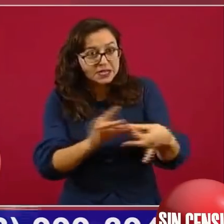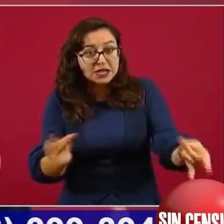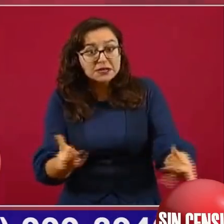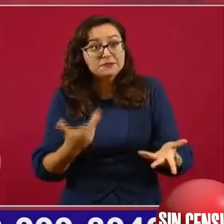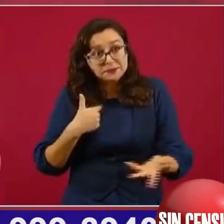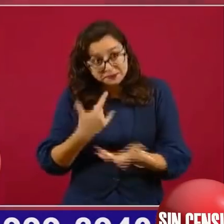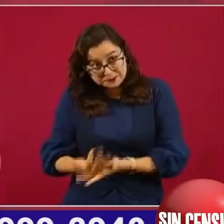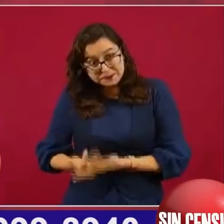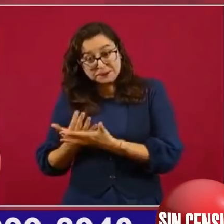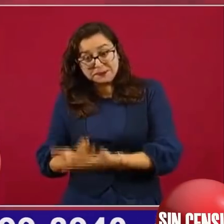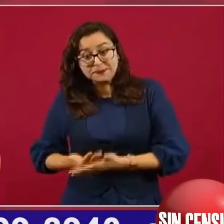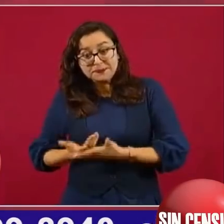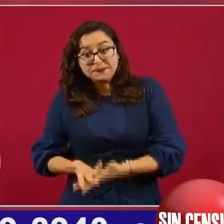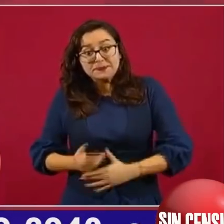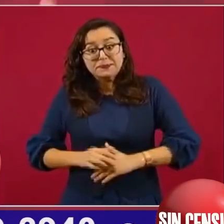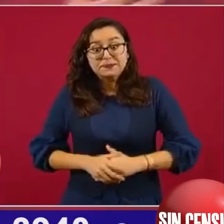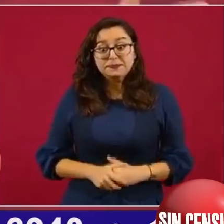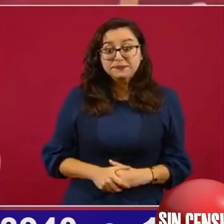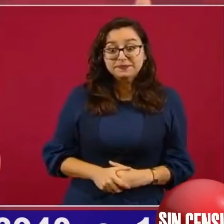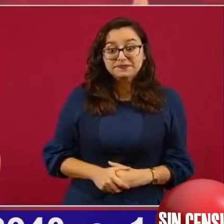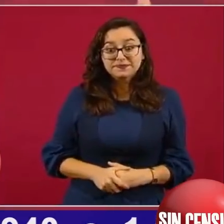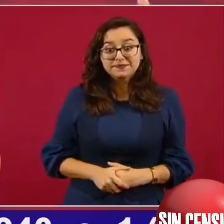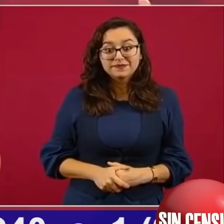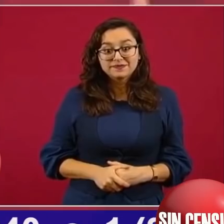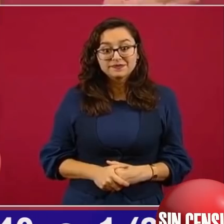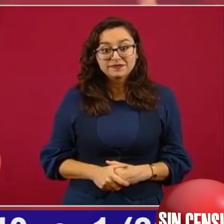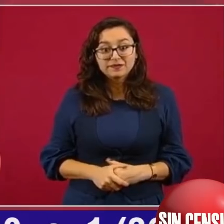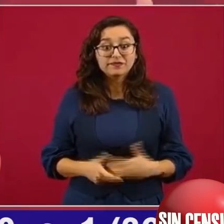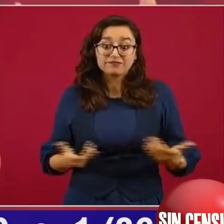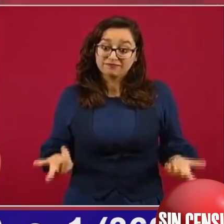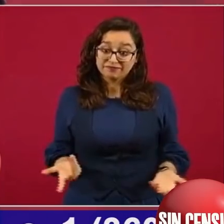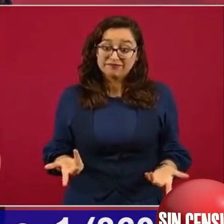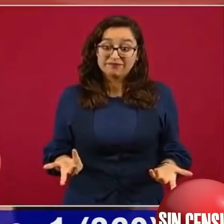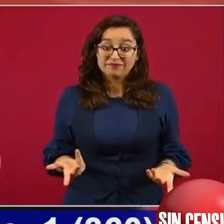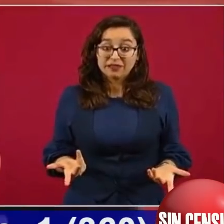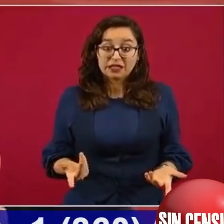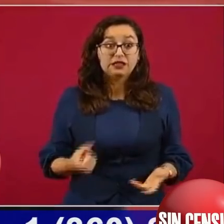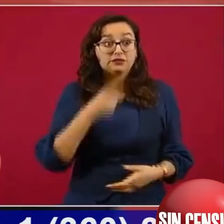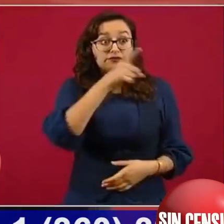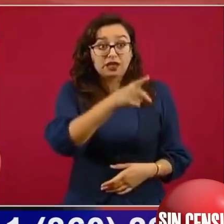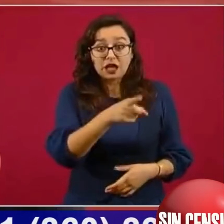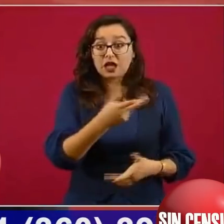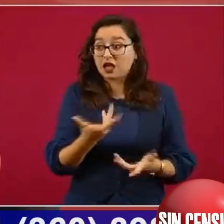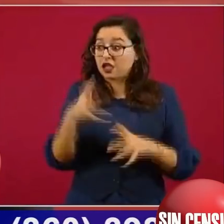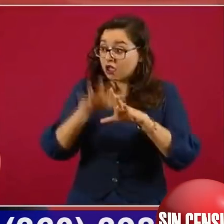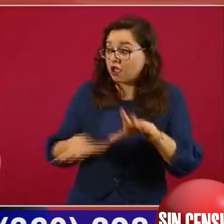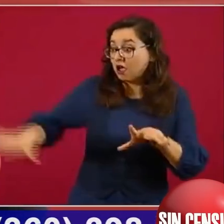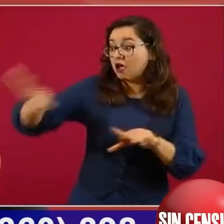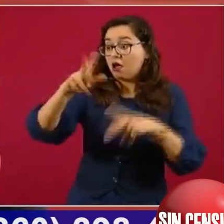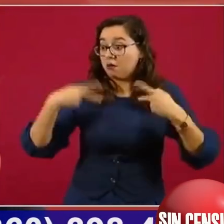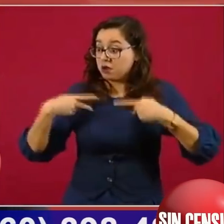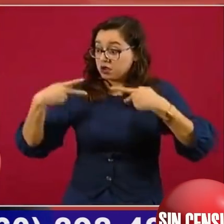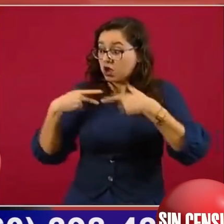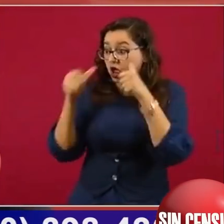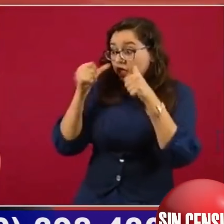es esto, ¿no? O sea, ¿van a atender la economía popular o van a estar nada más